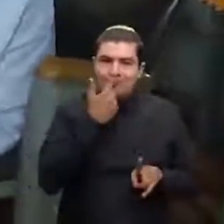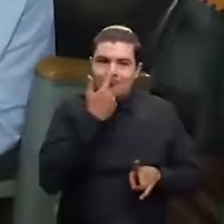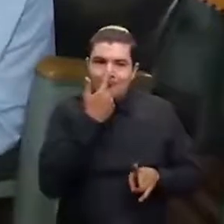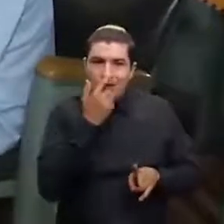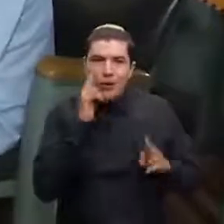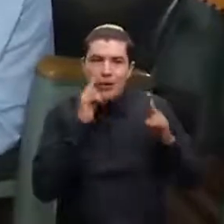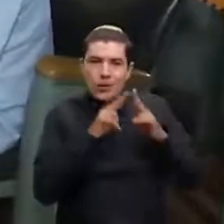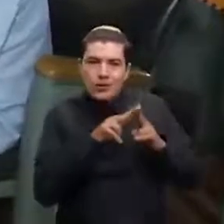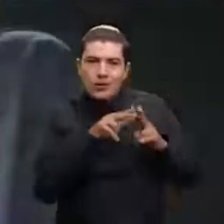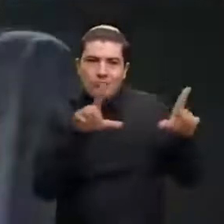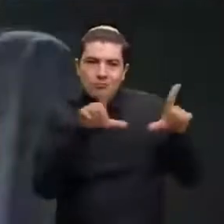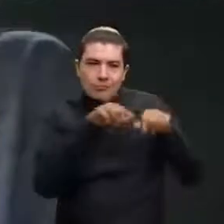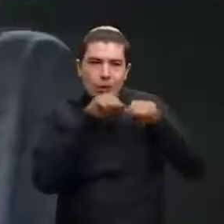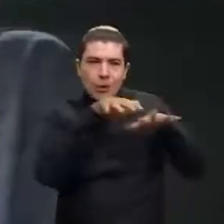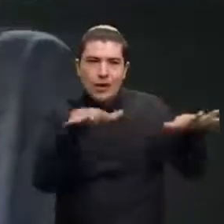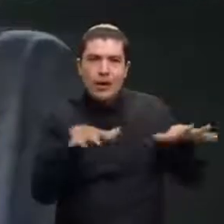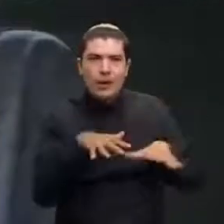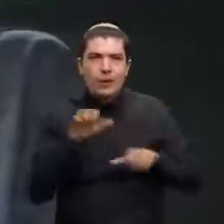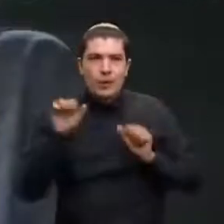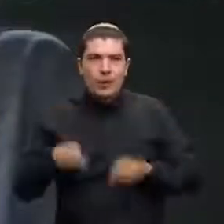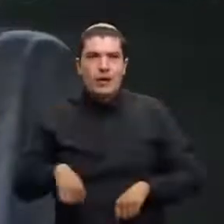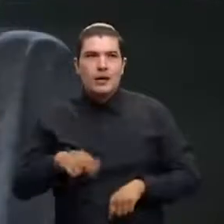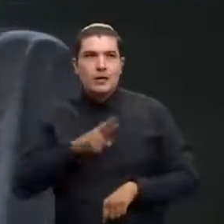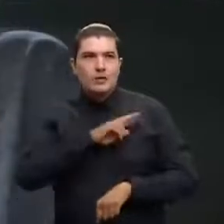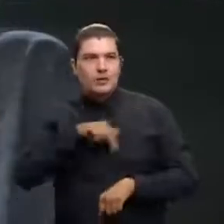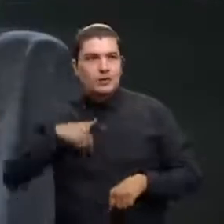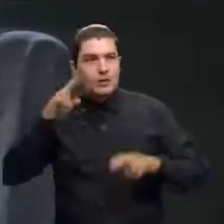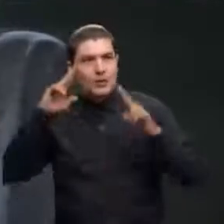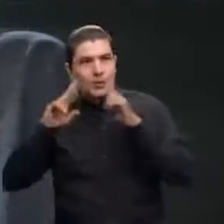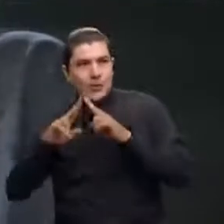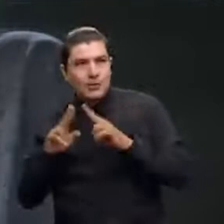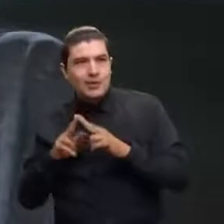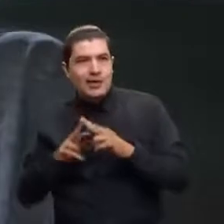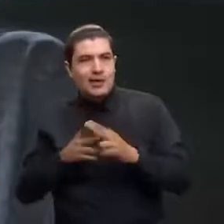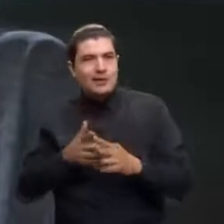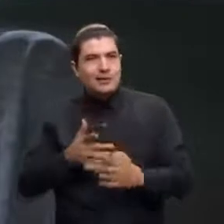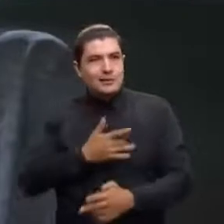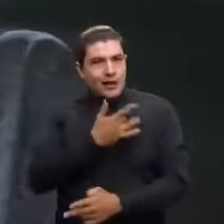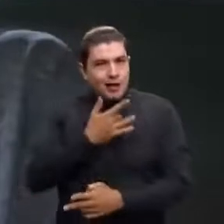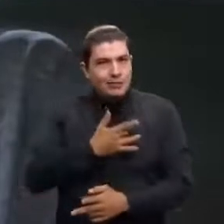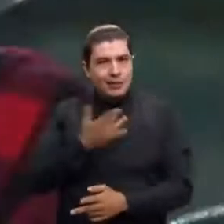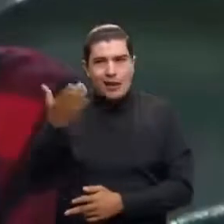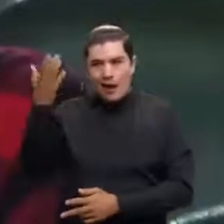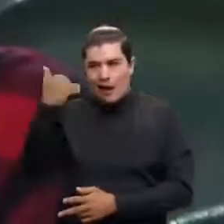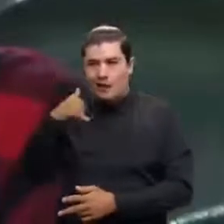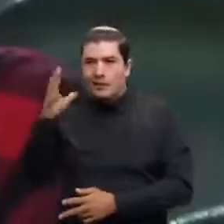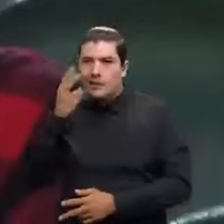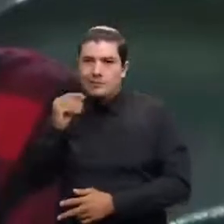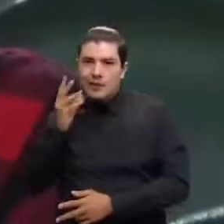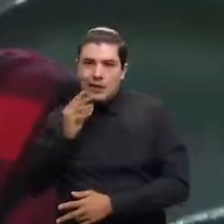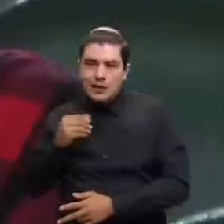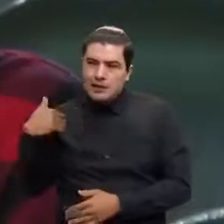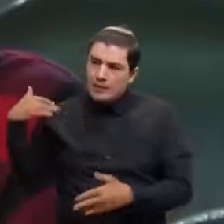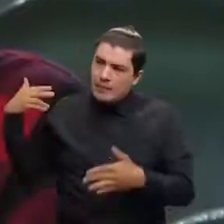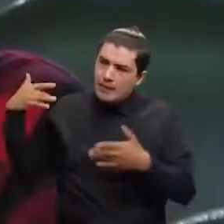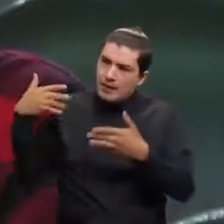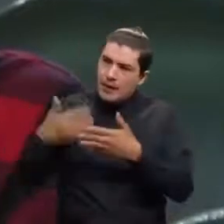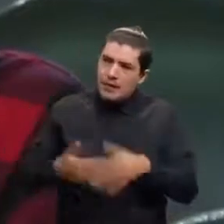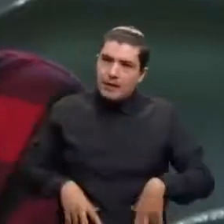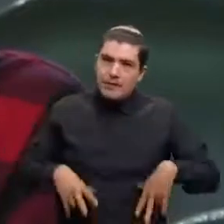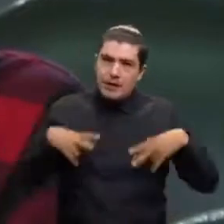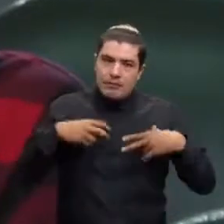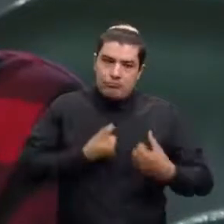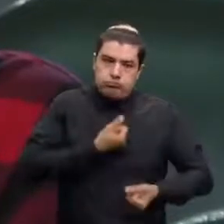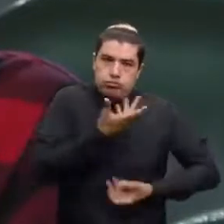que sentimos, lo que conocemos, lo que hemos de cierta manera experimentado durante nuestro recorrido de vida, por decirlo